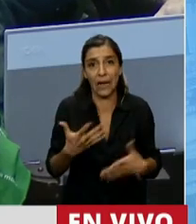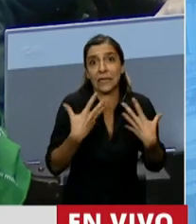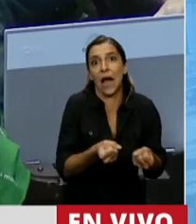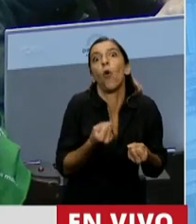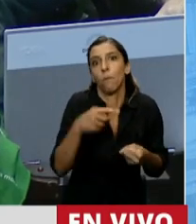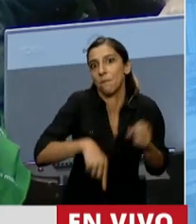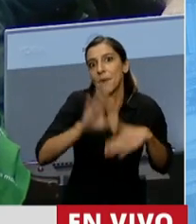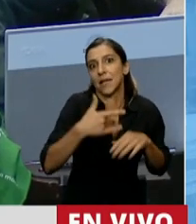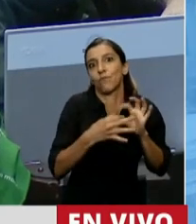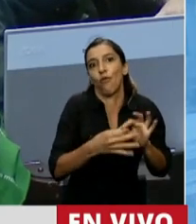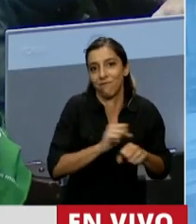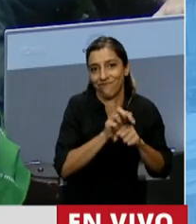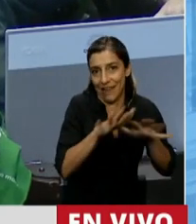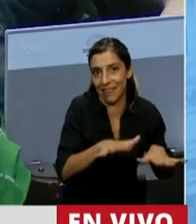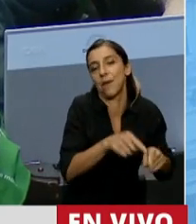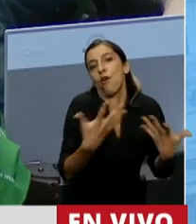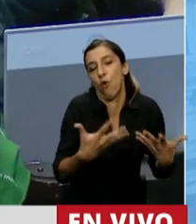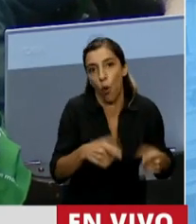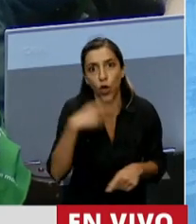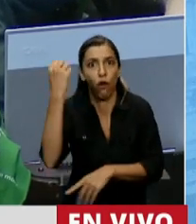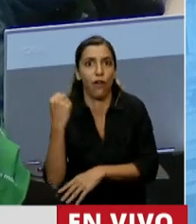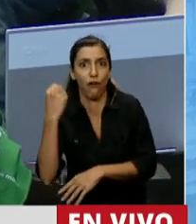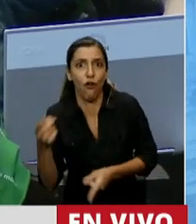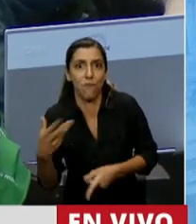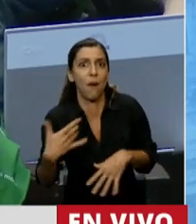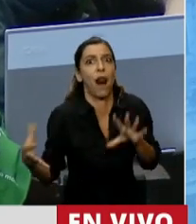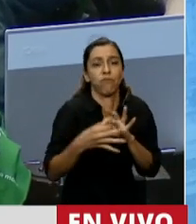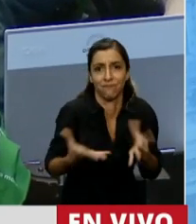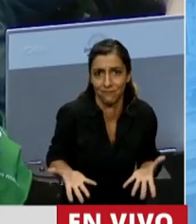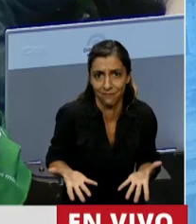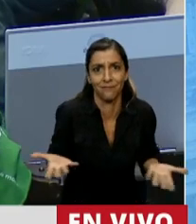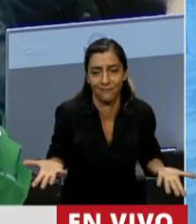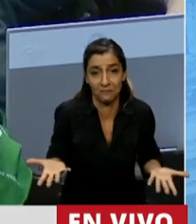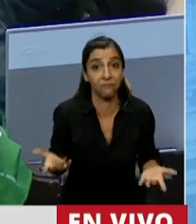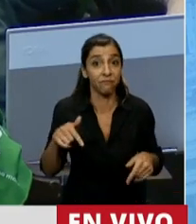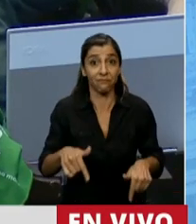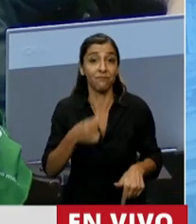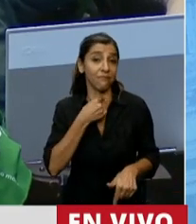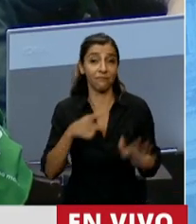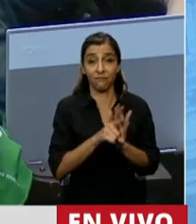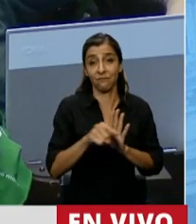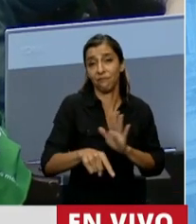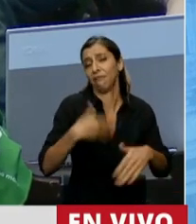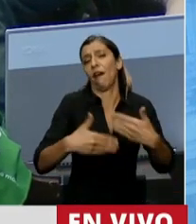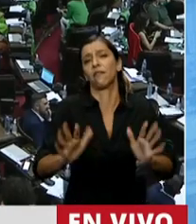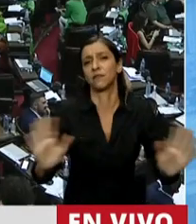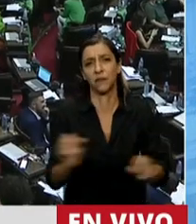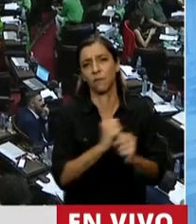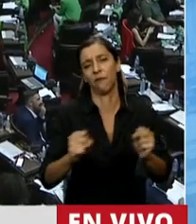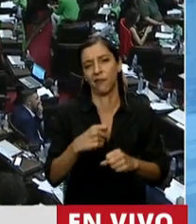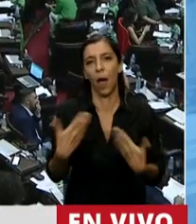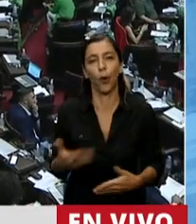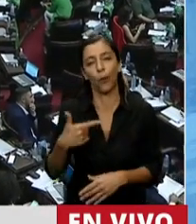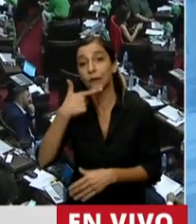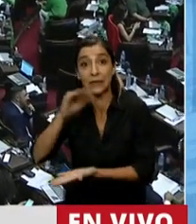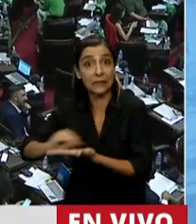economía quieren avanzar con esta ley y no solamente aquí quieren avanzar con esta ley sino en el senado aprovechando